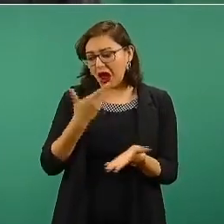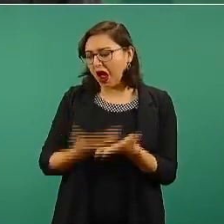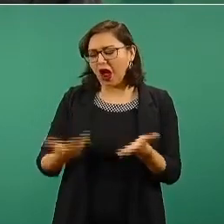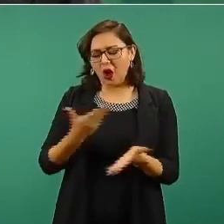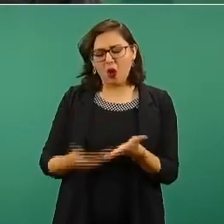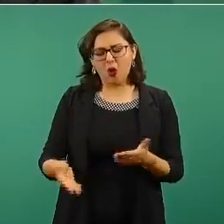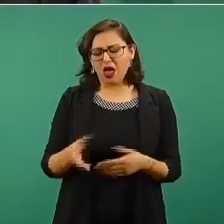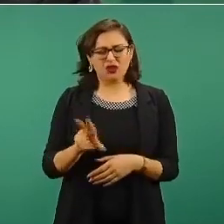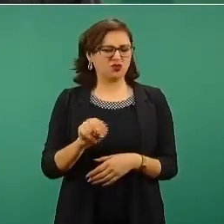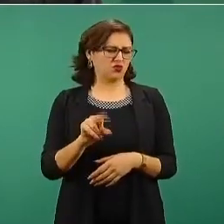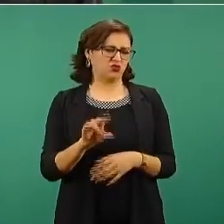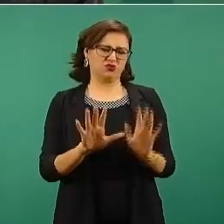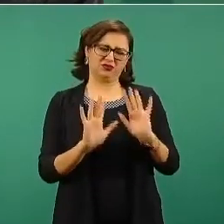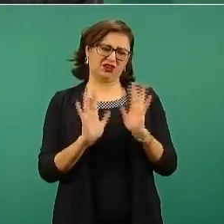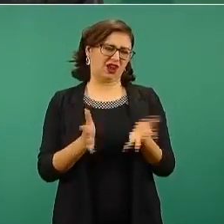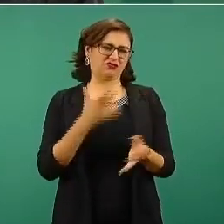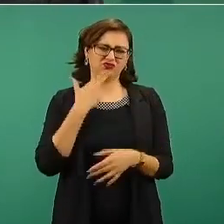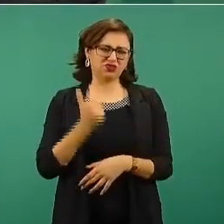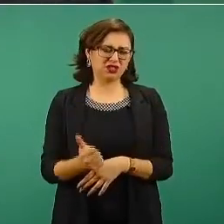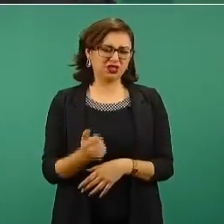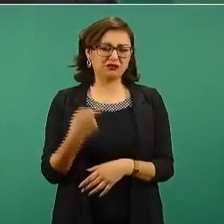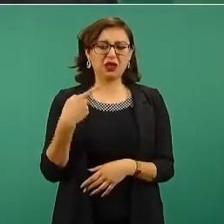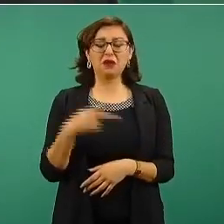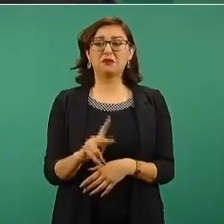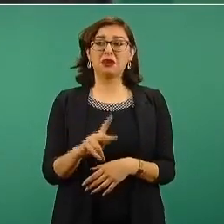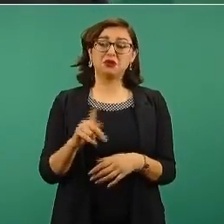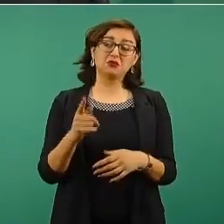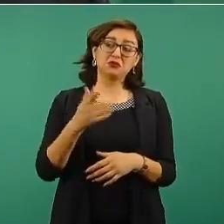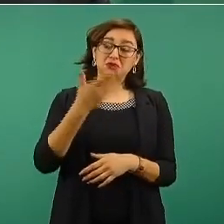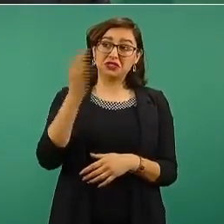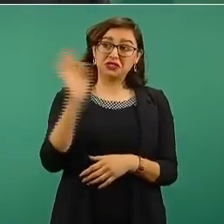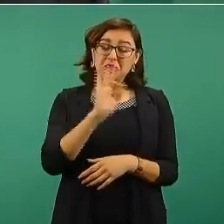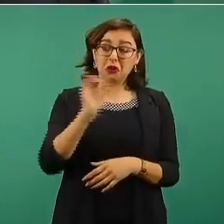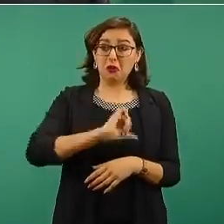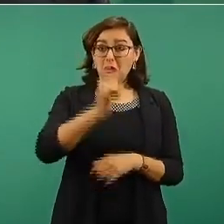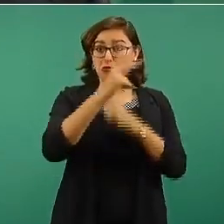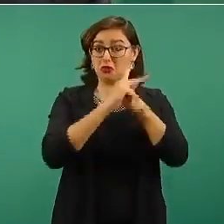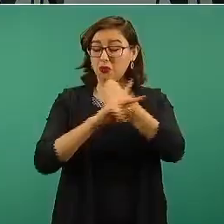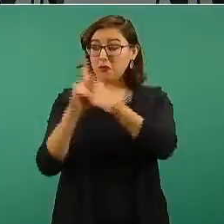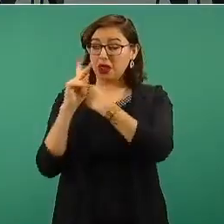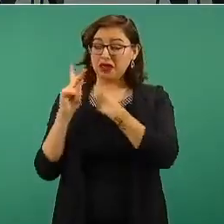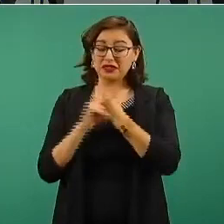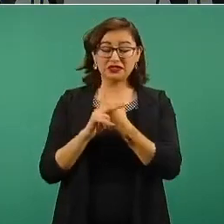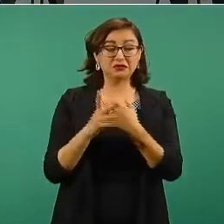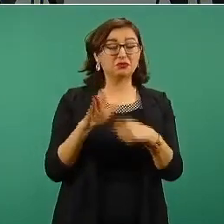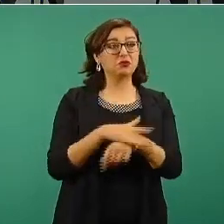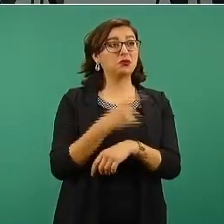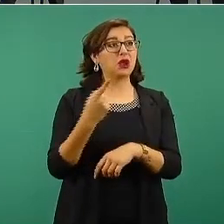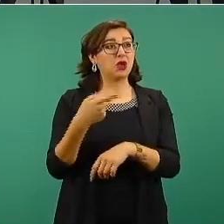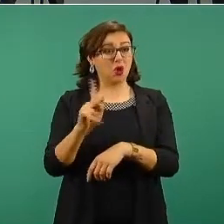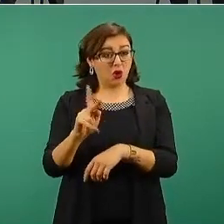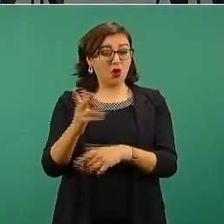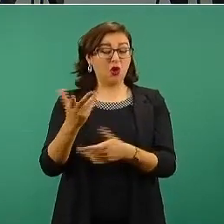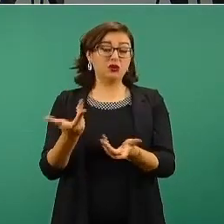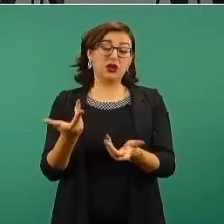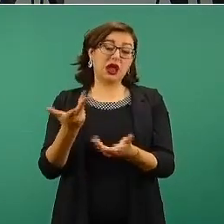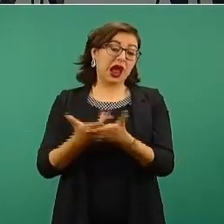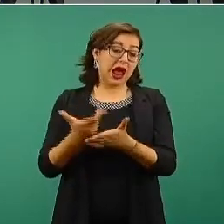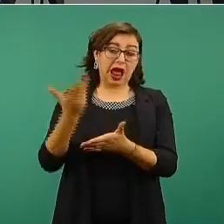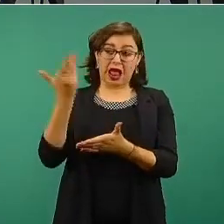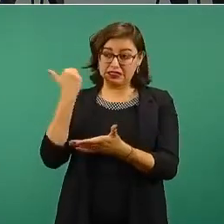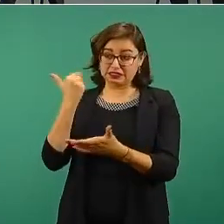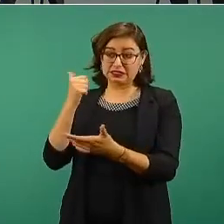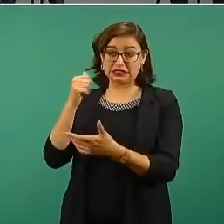cómo anda en el mundo en las elecciones, pero en víspera de las elecciones,